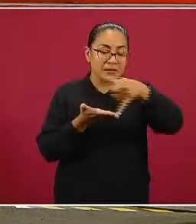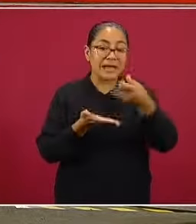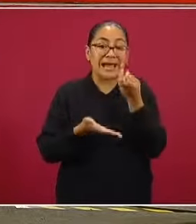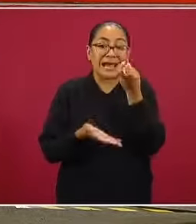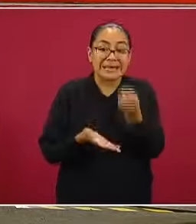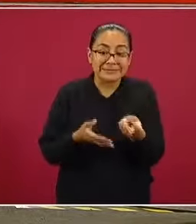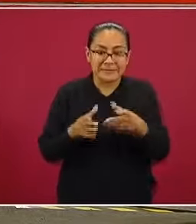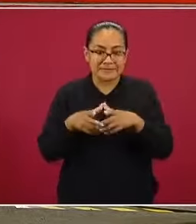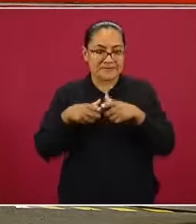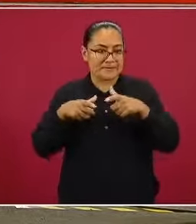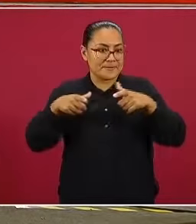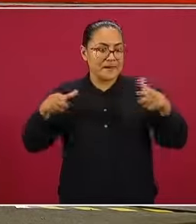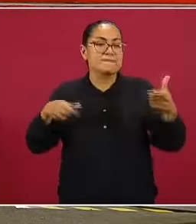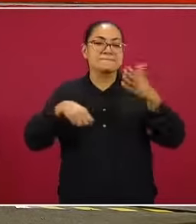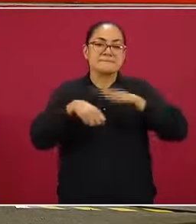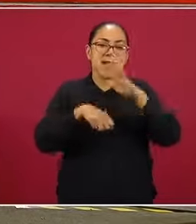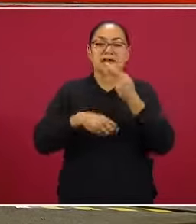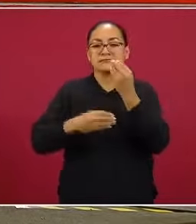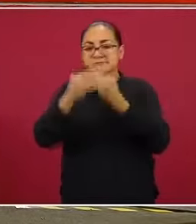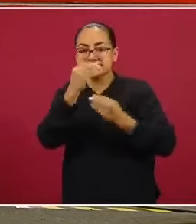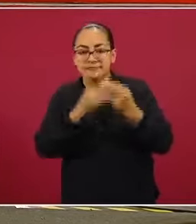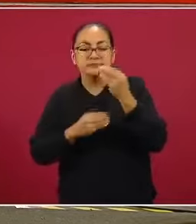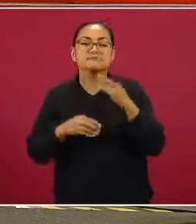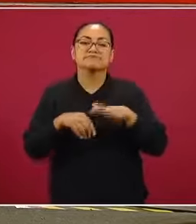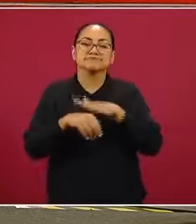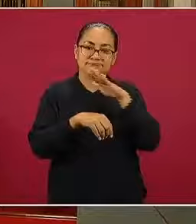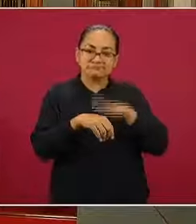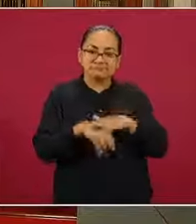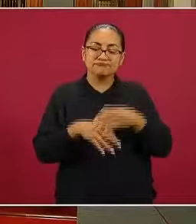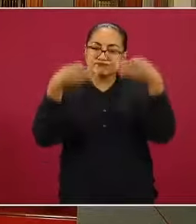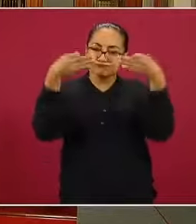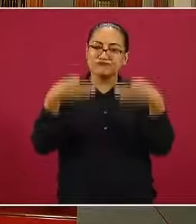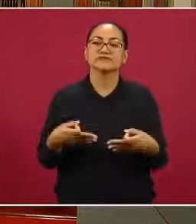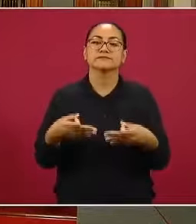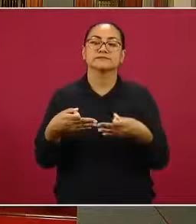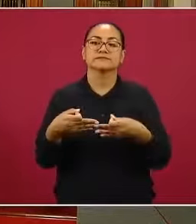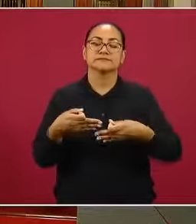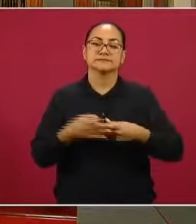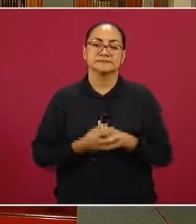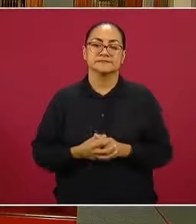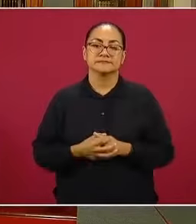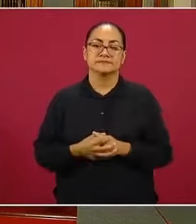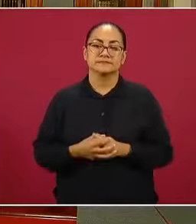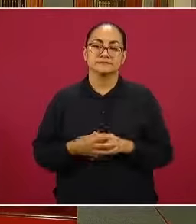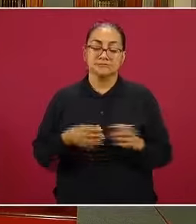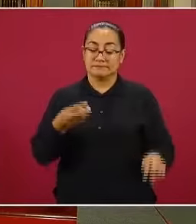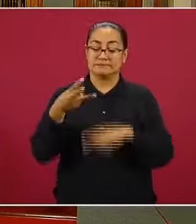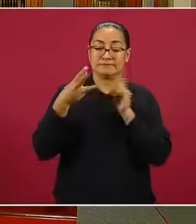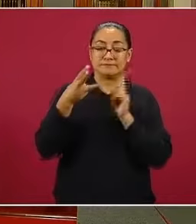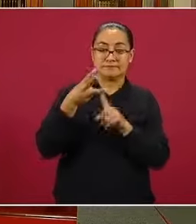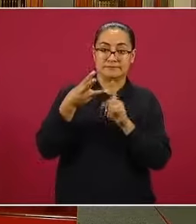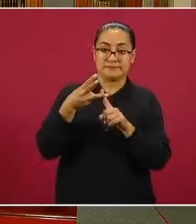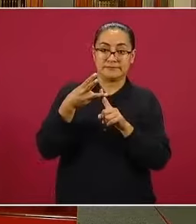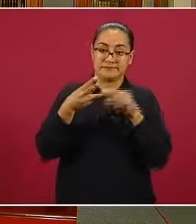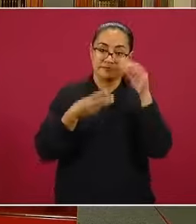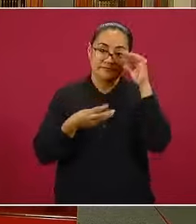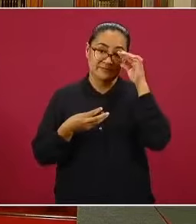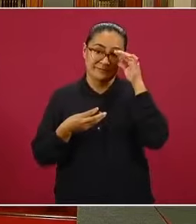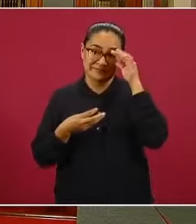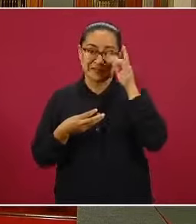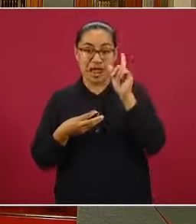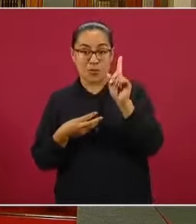la producción de alimentos frescos y de frutas en particular. Y finalmente, con el elemento de agua,